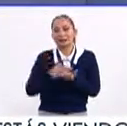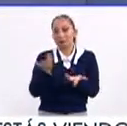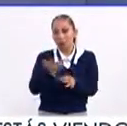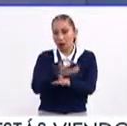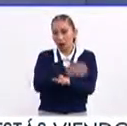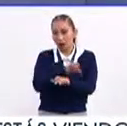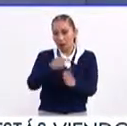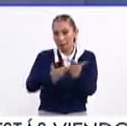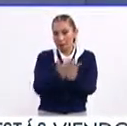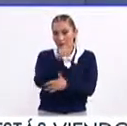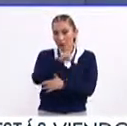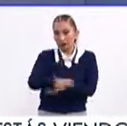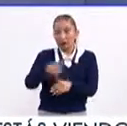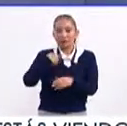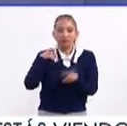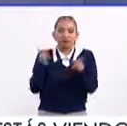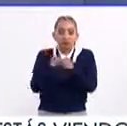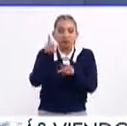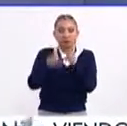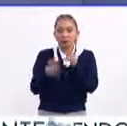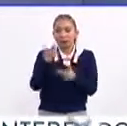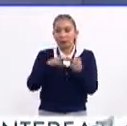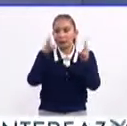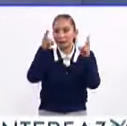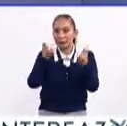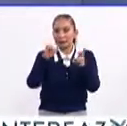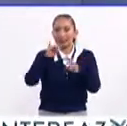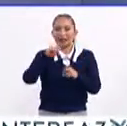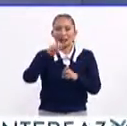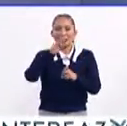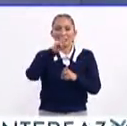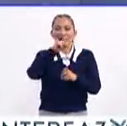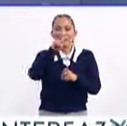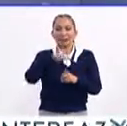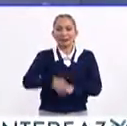por acompañarnos esta mañana de lunes. Vamos a hacer una breve pausa. Regresamos con más temas. Esto es Interfaz.